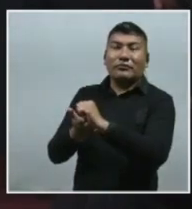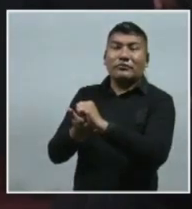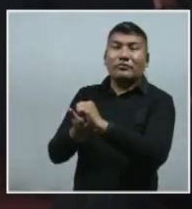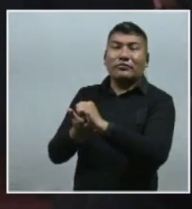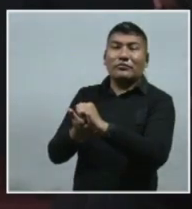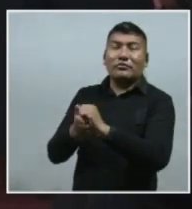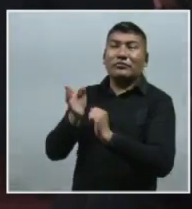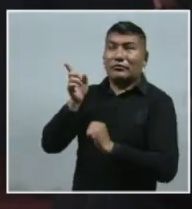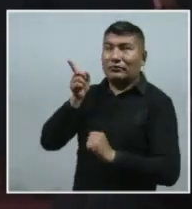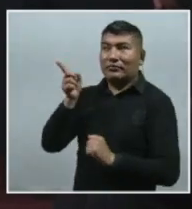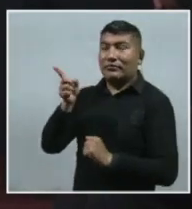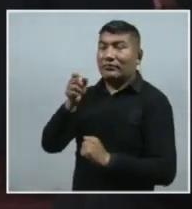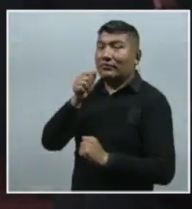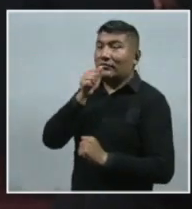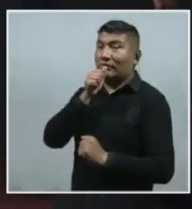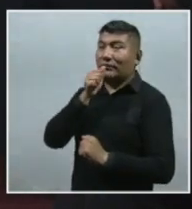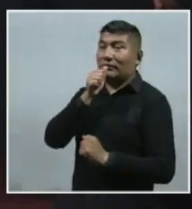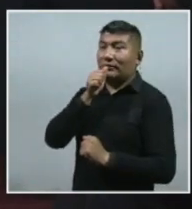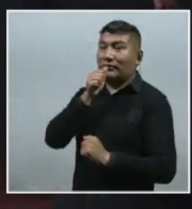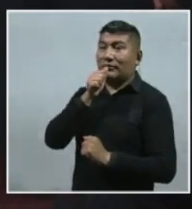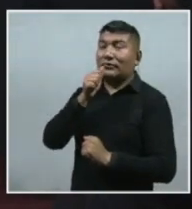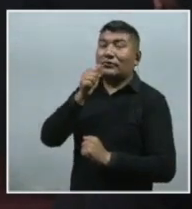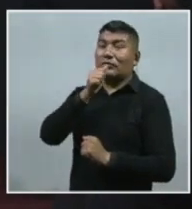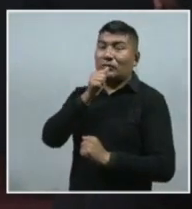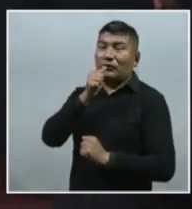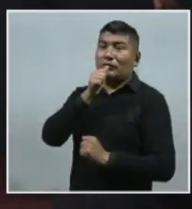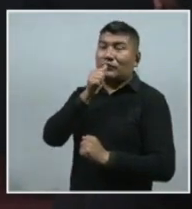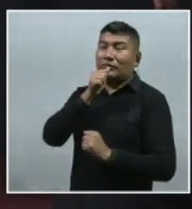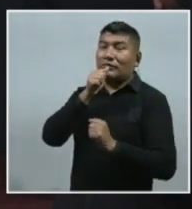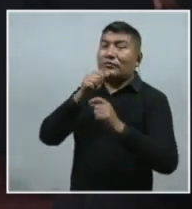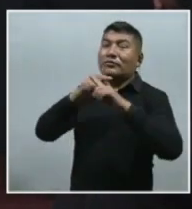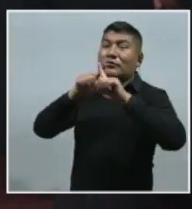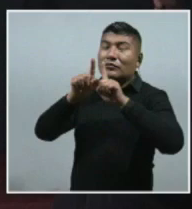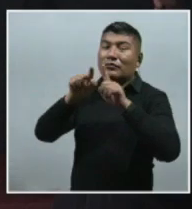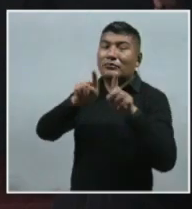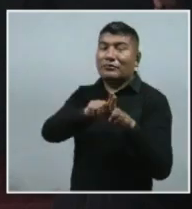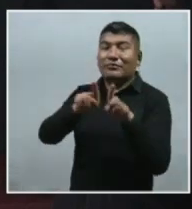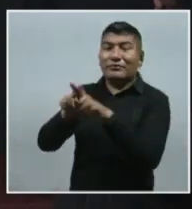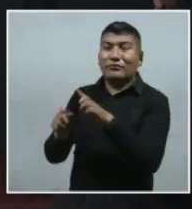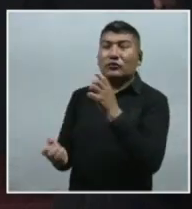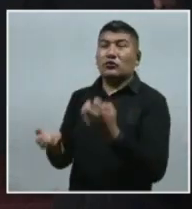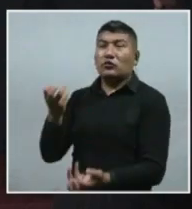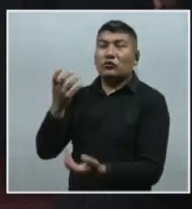esa agua es agua pero es fuego